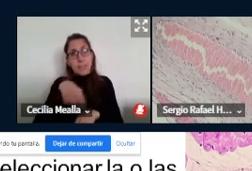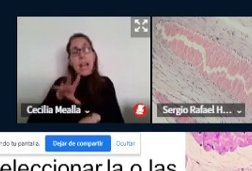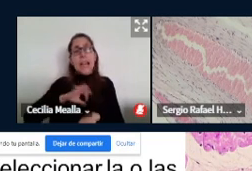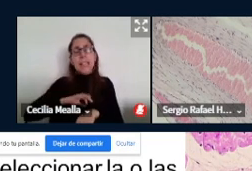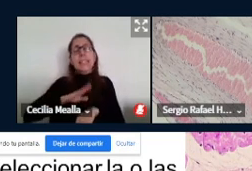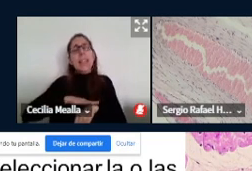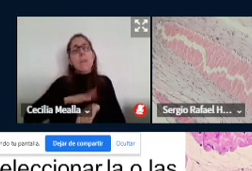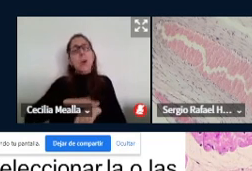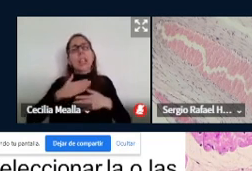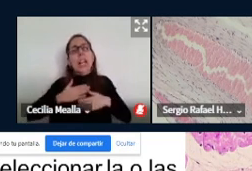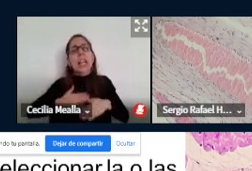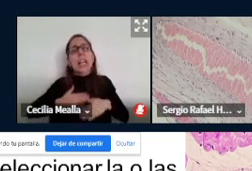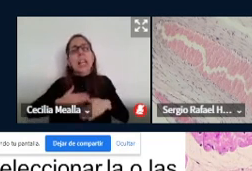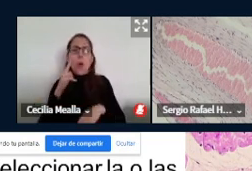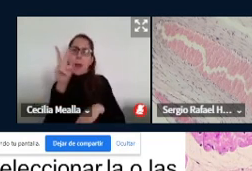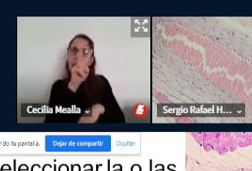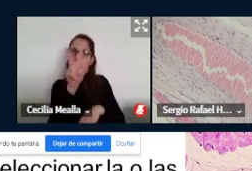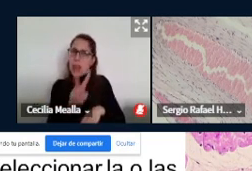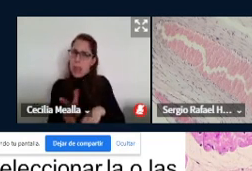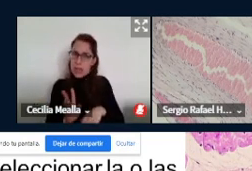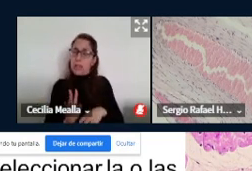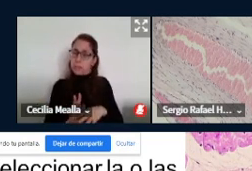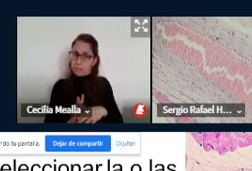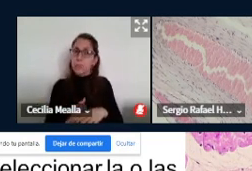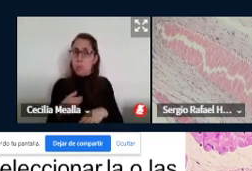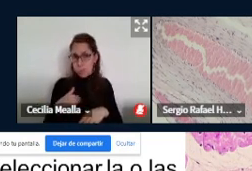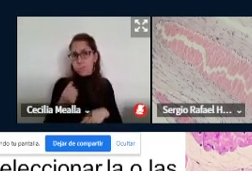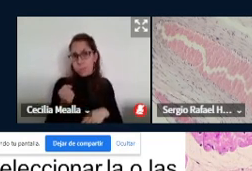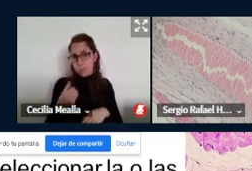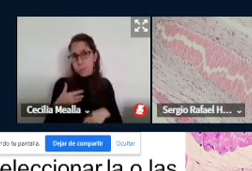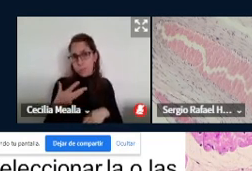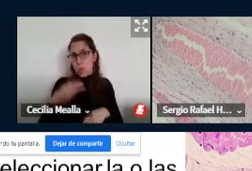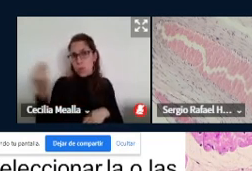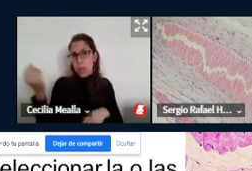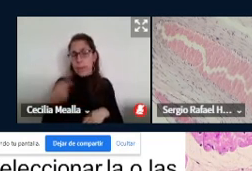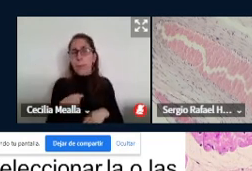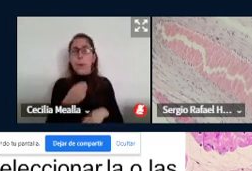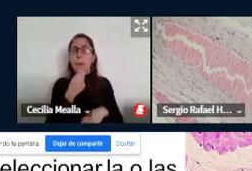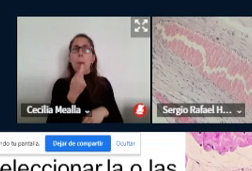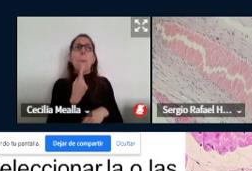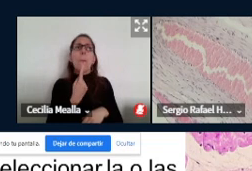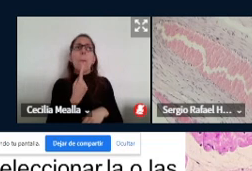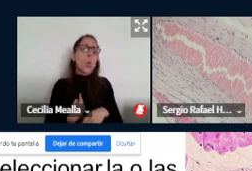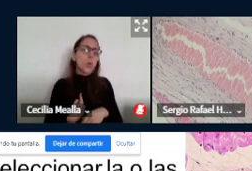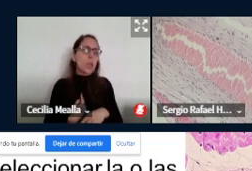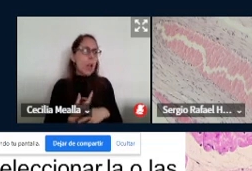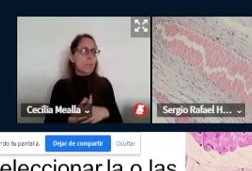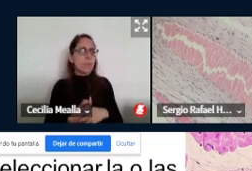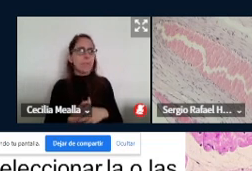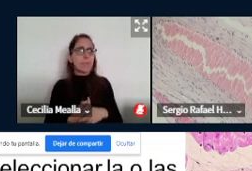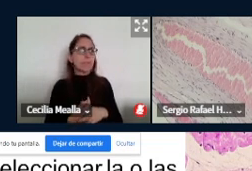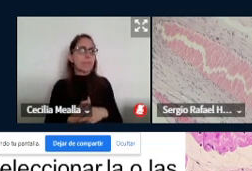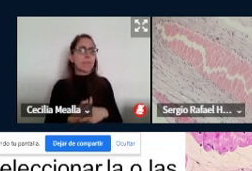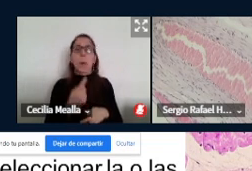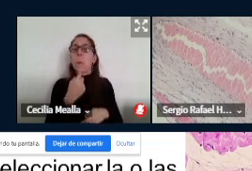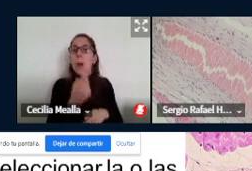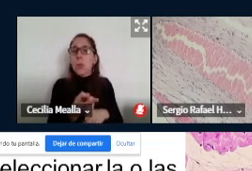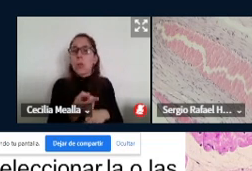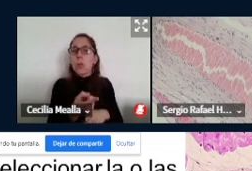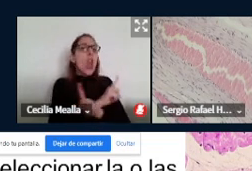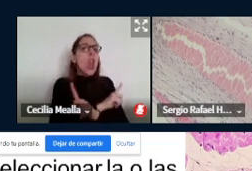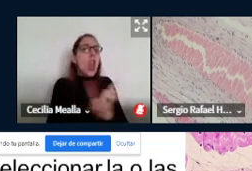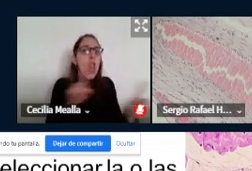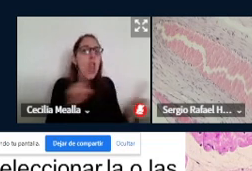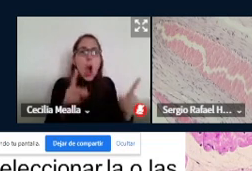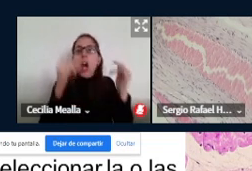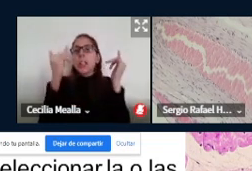para leer las preguntas. A mí en varias veces me ha pasado de que te pregunta, por ejemplo, te dice, no